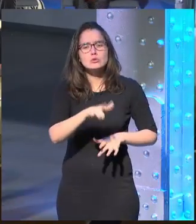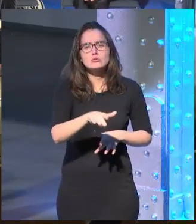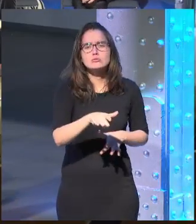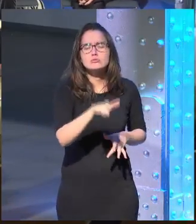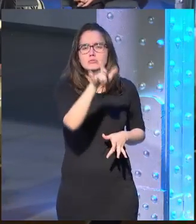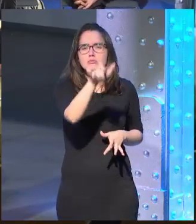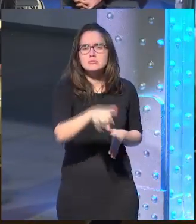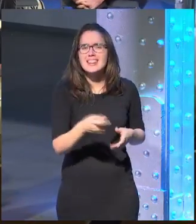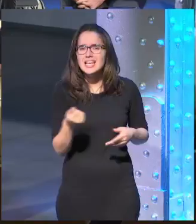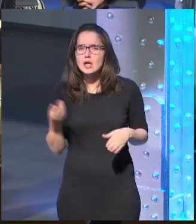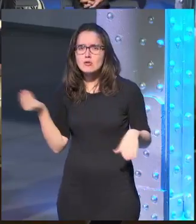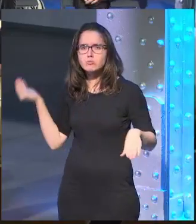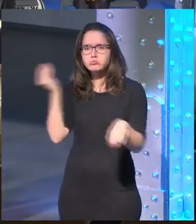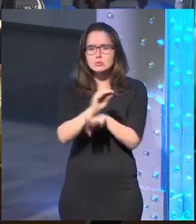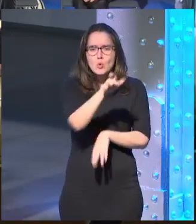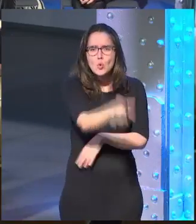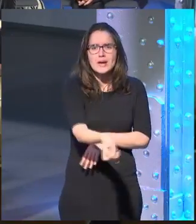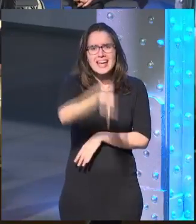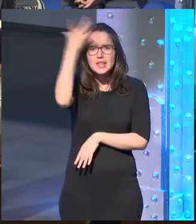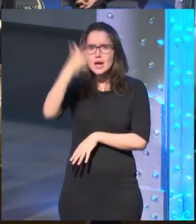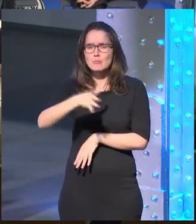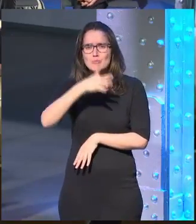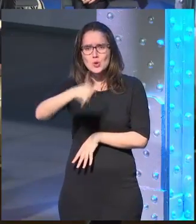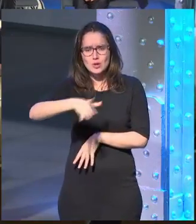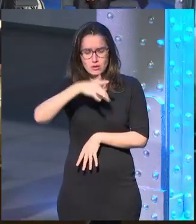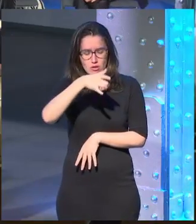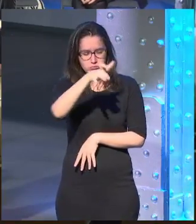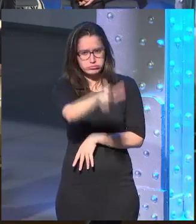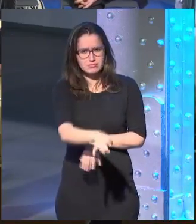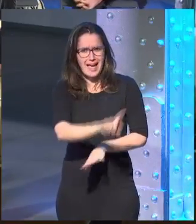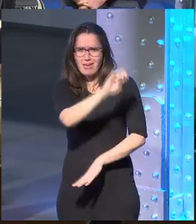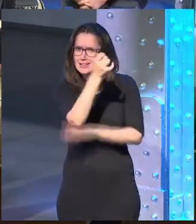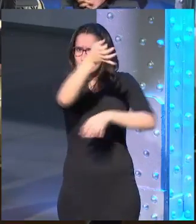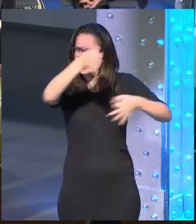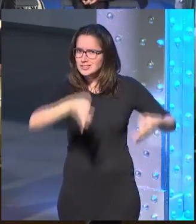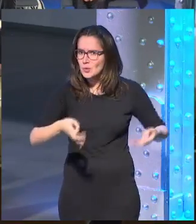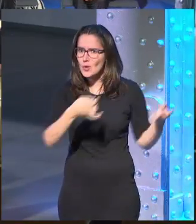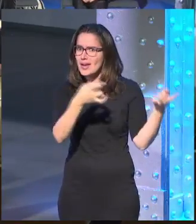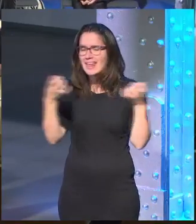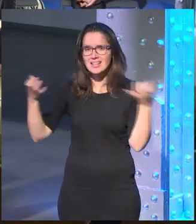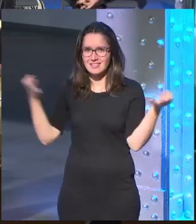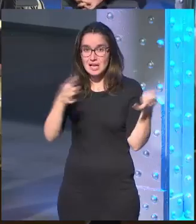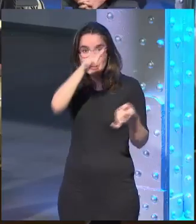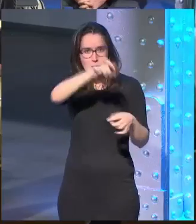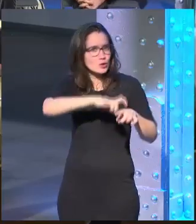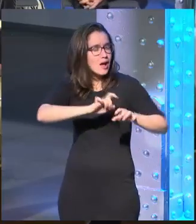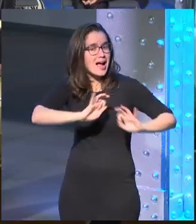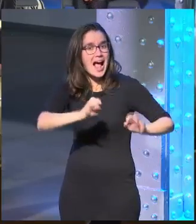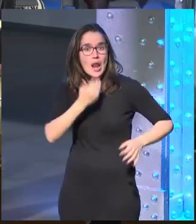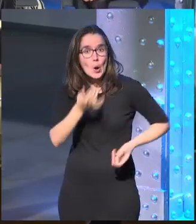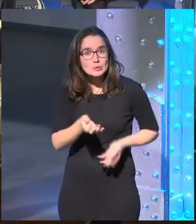suelten el dinero en una idea? ¿Qué le hace estar convencido que ahí está el éxito? ¿Qué necesita ver para